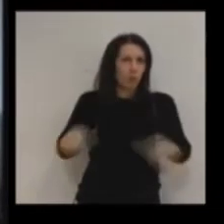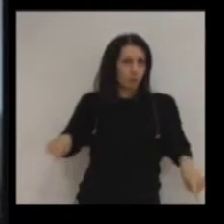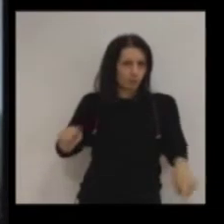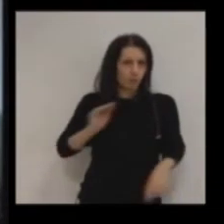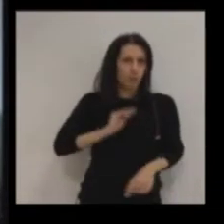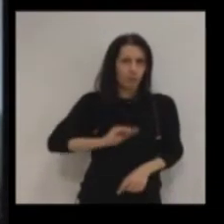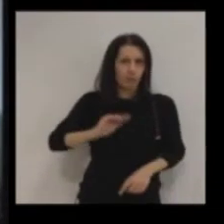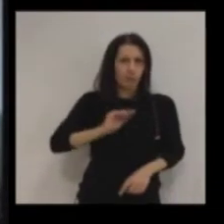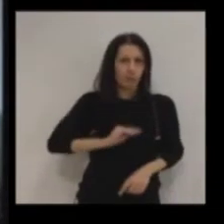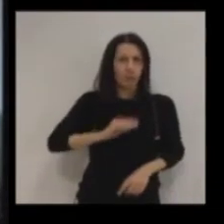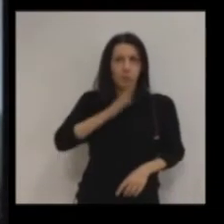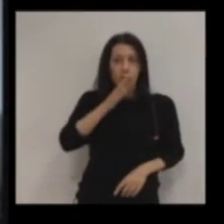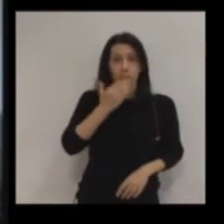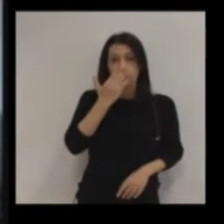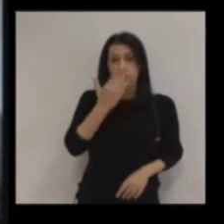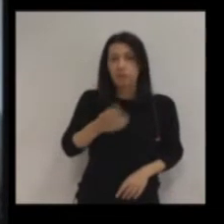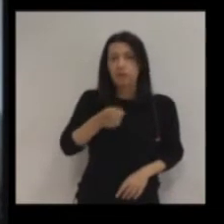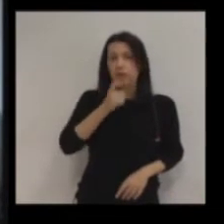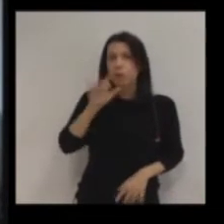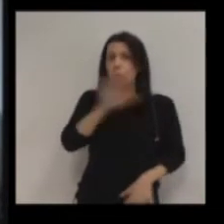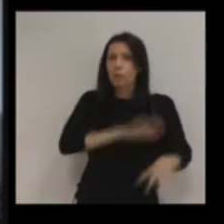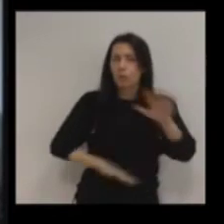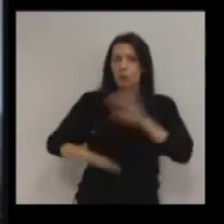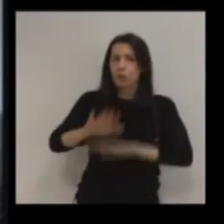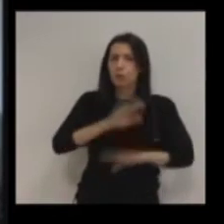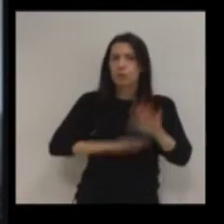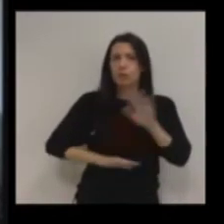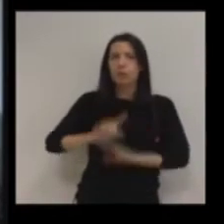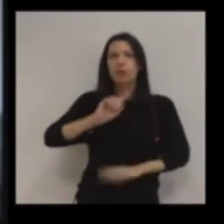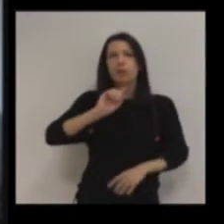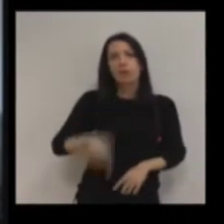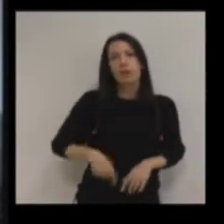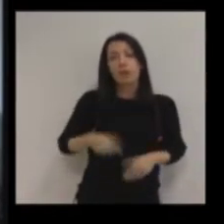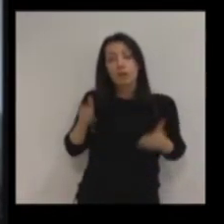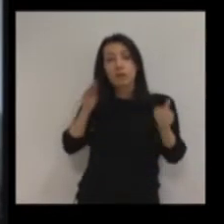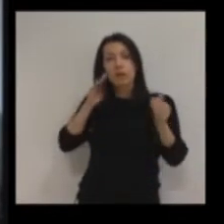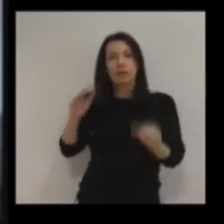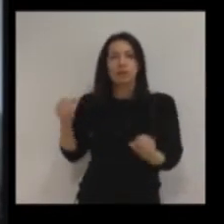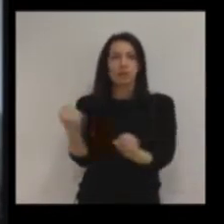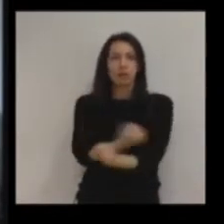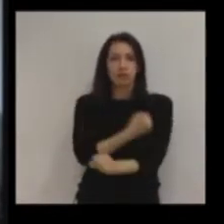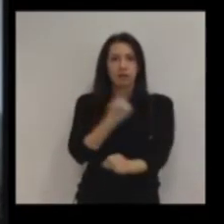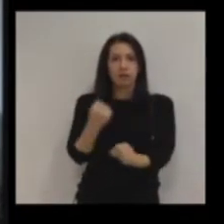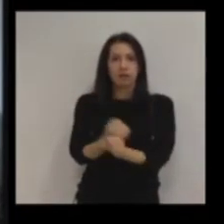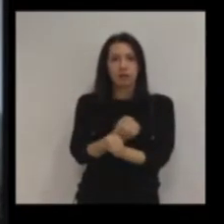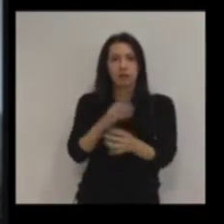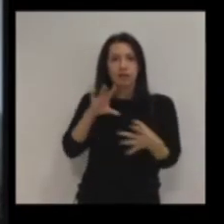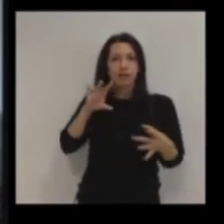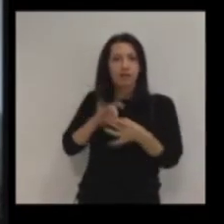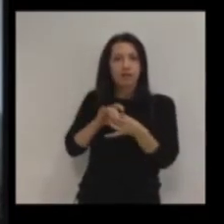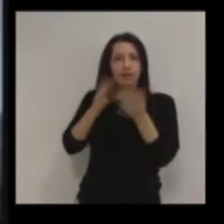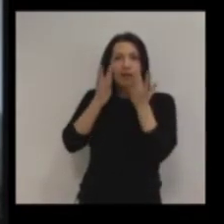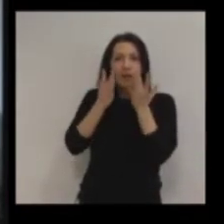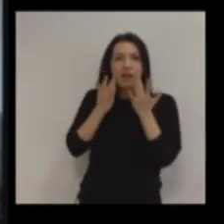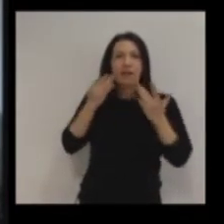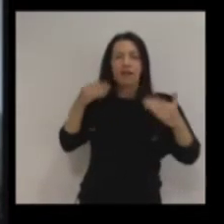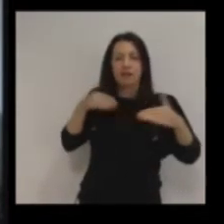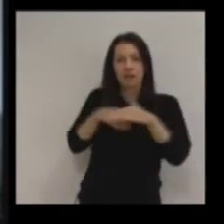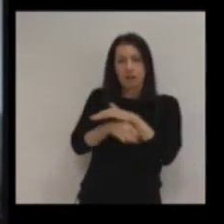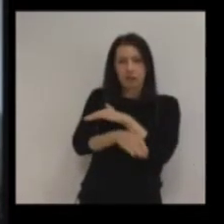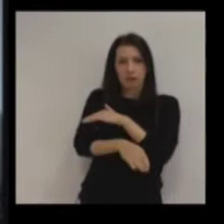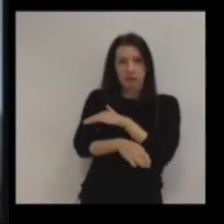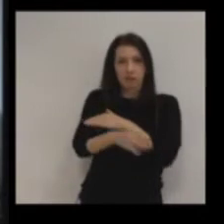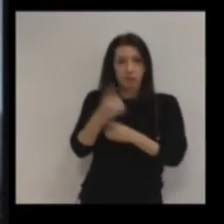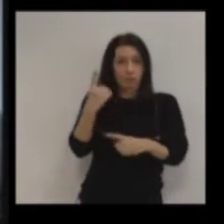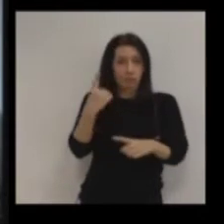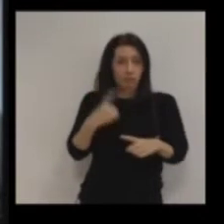porque es muy complicado, y además porque ahí no solo trabajamos con la parte de accesibilidad a